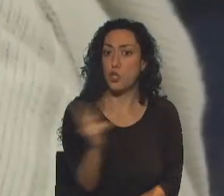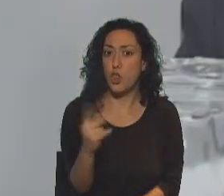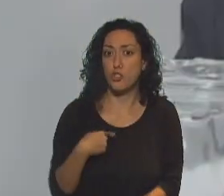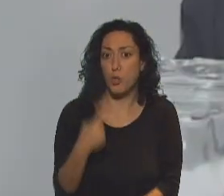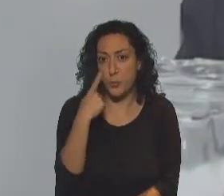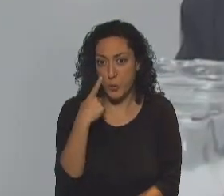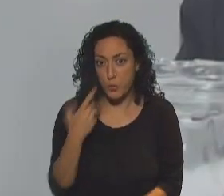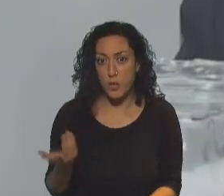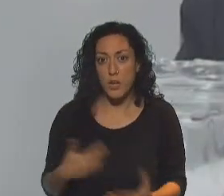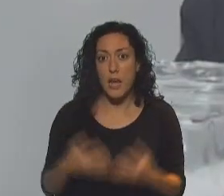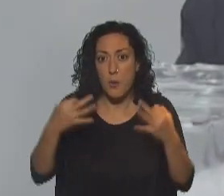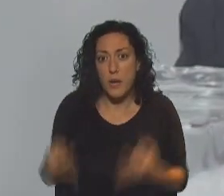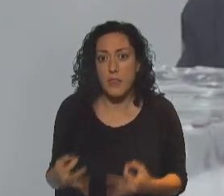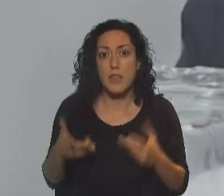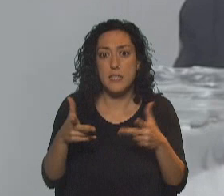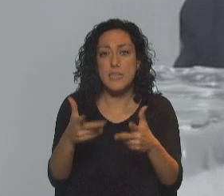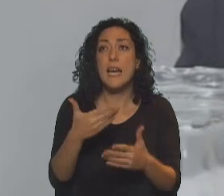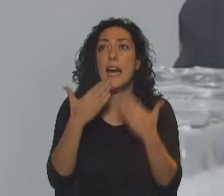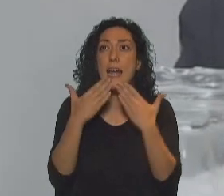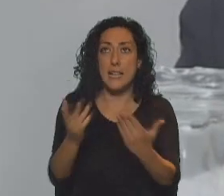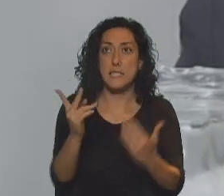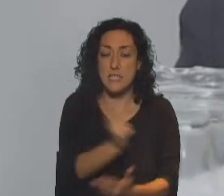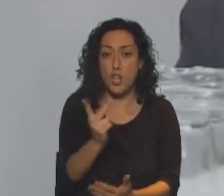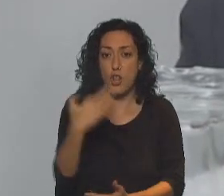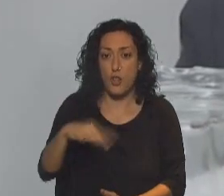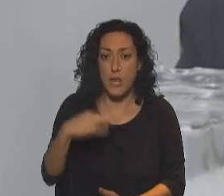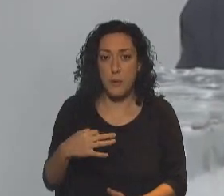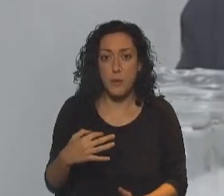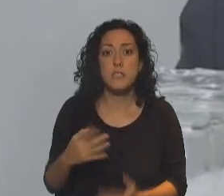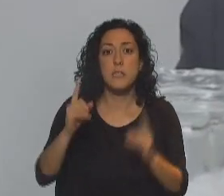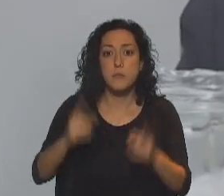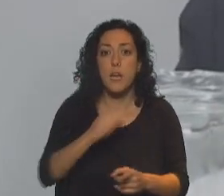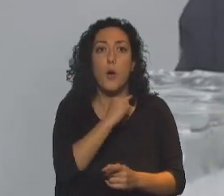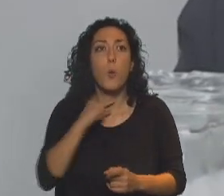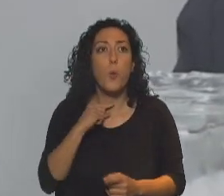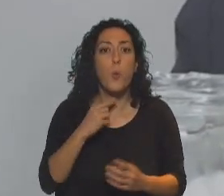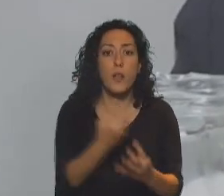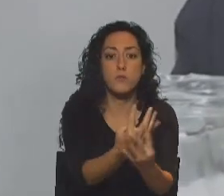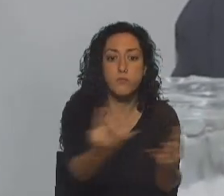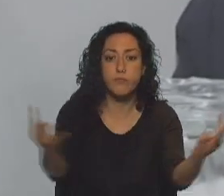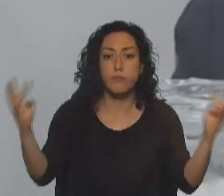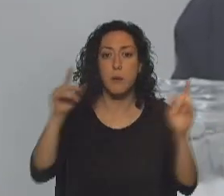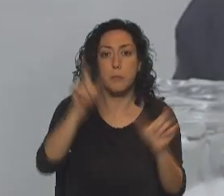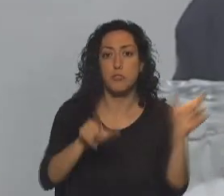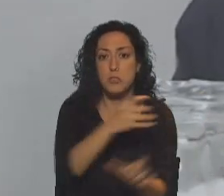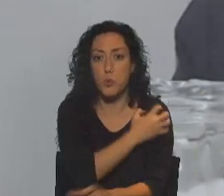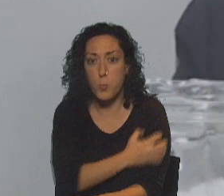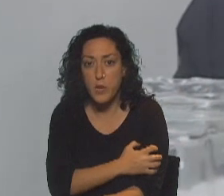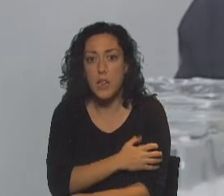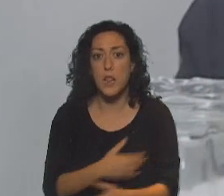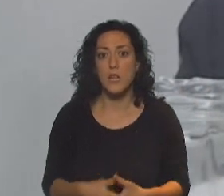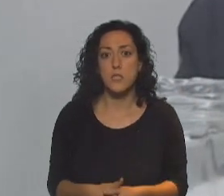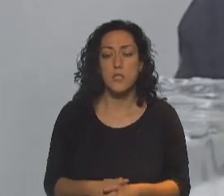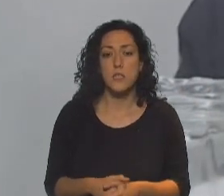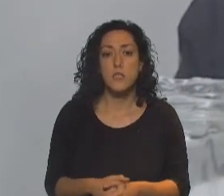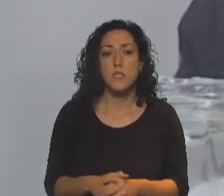si tenía que agradecer a Dios y a la Virgen, tenía que hacerlo rodeado de curas, por los pobres, de curas villeros